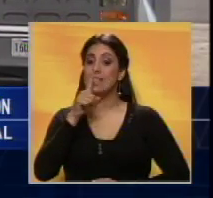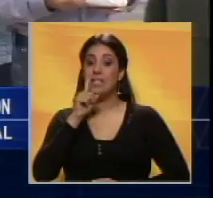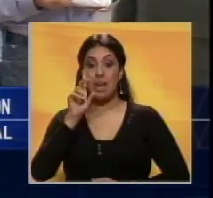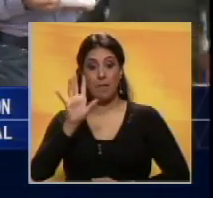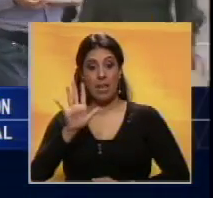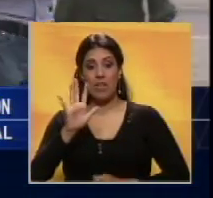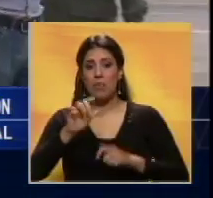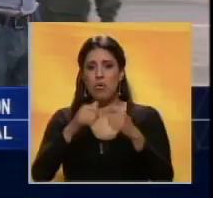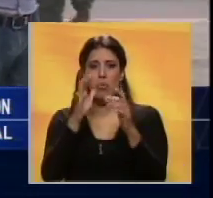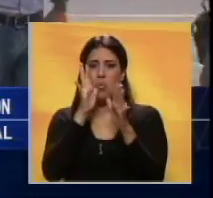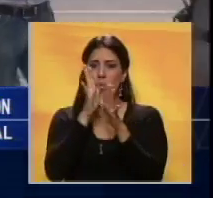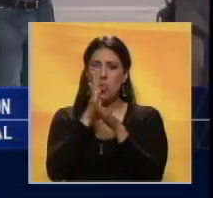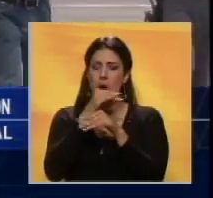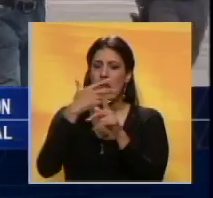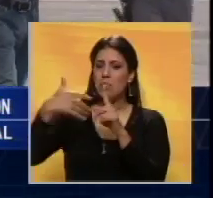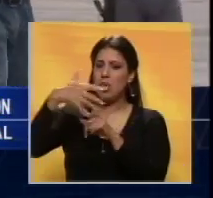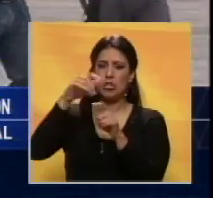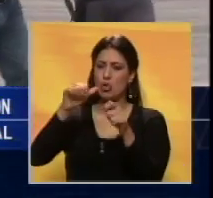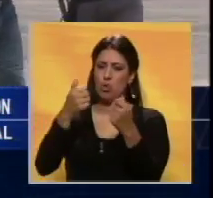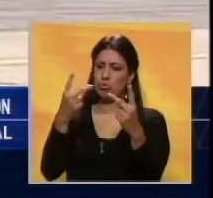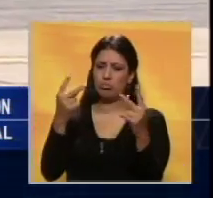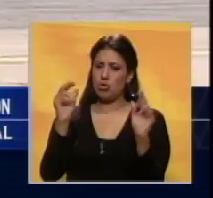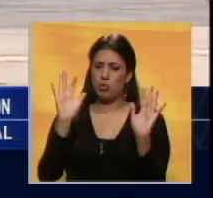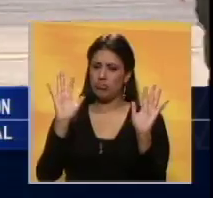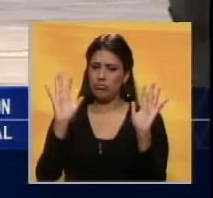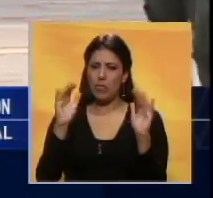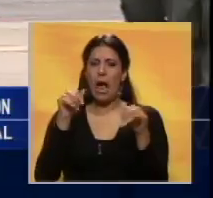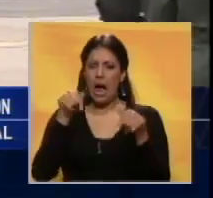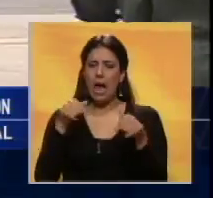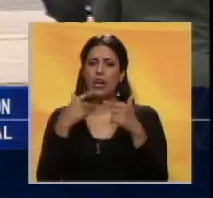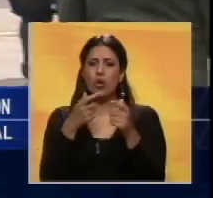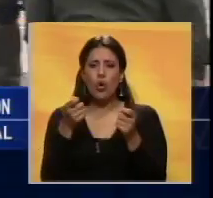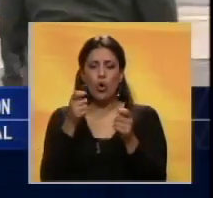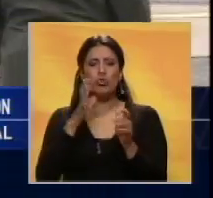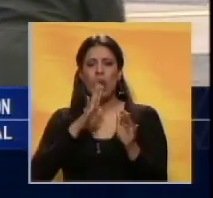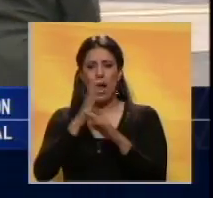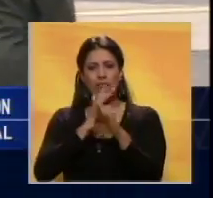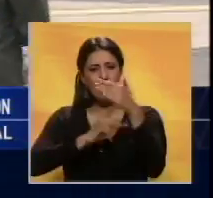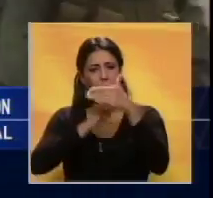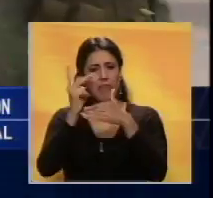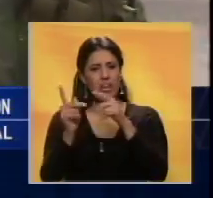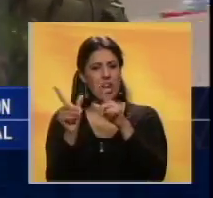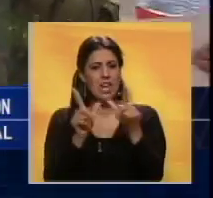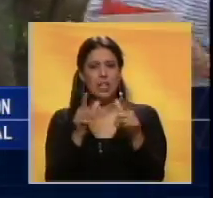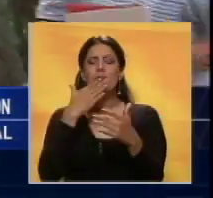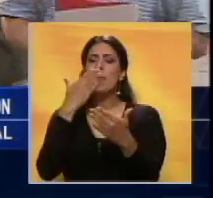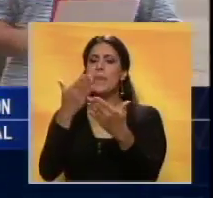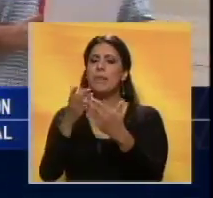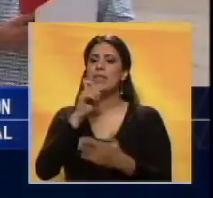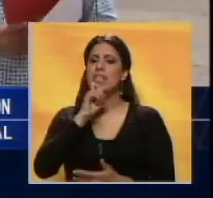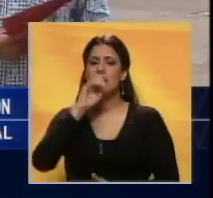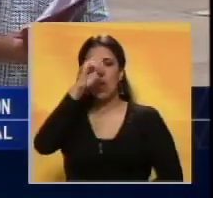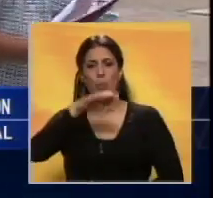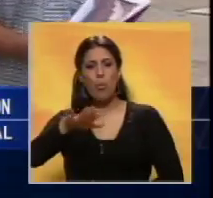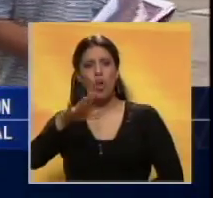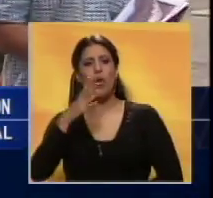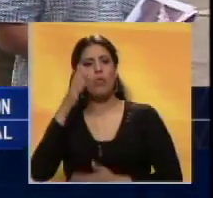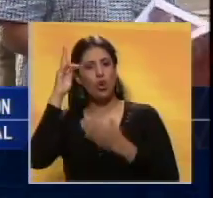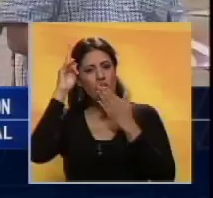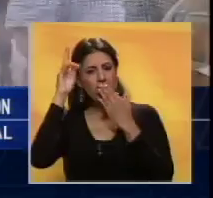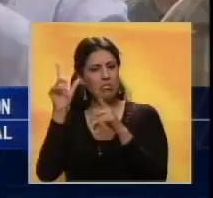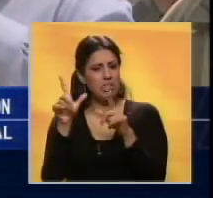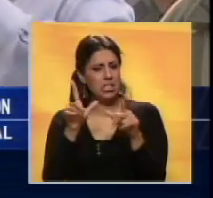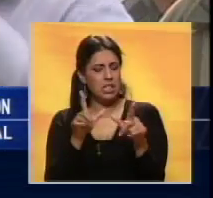esté devastando el ecosistema. Explicó que la medida es planificada y autorizada por los pueblos